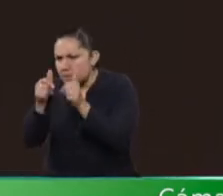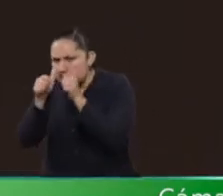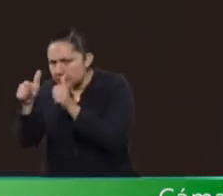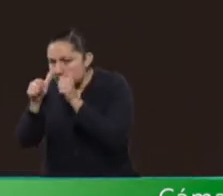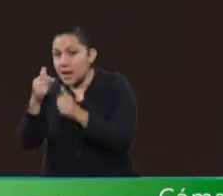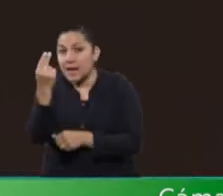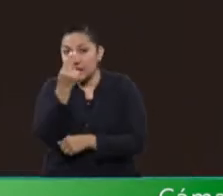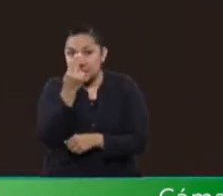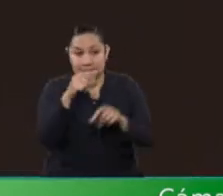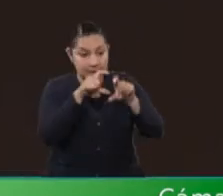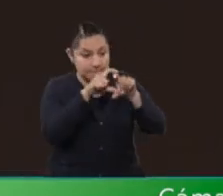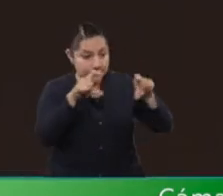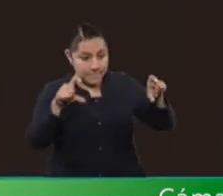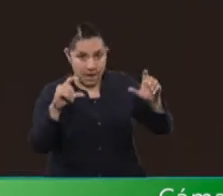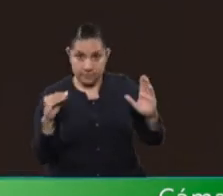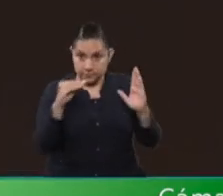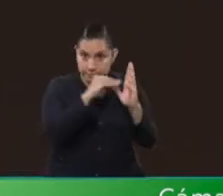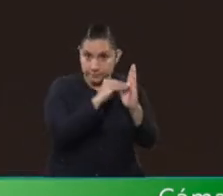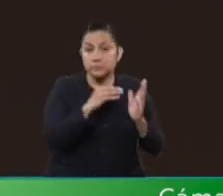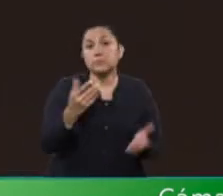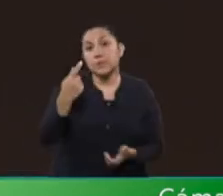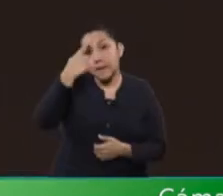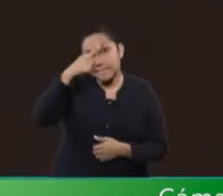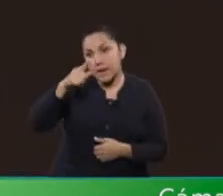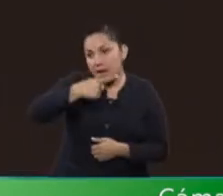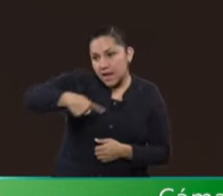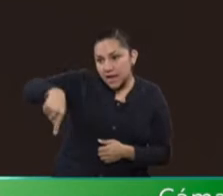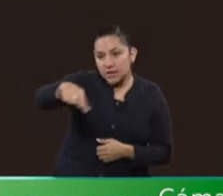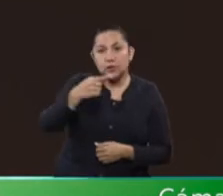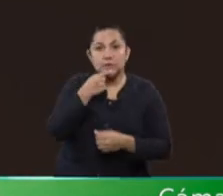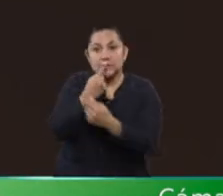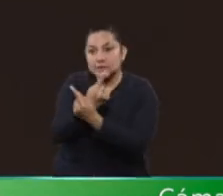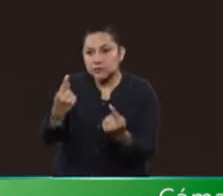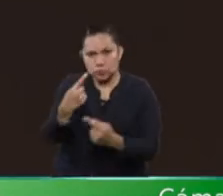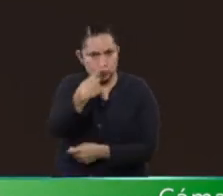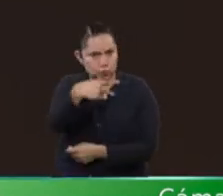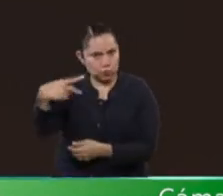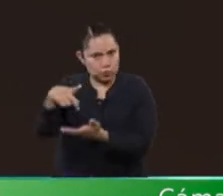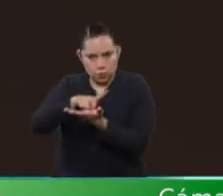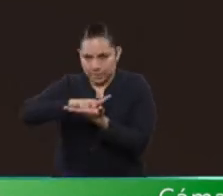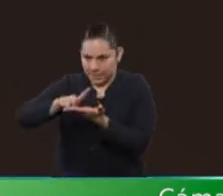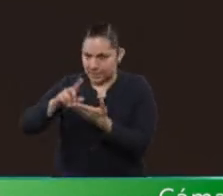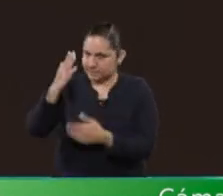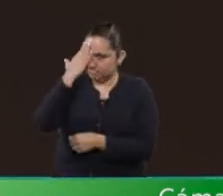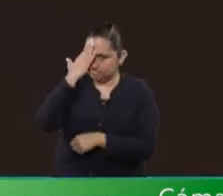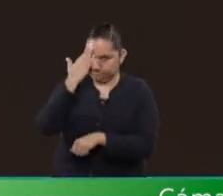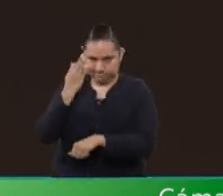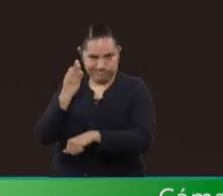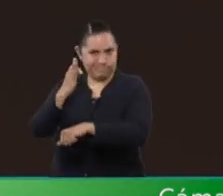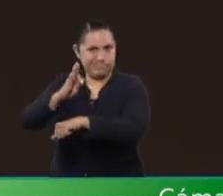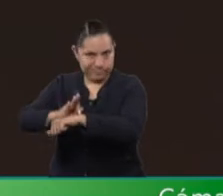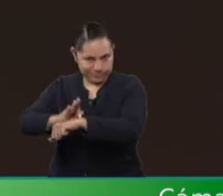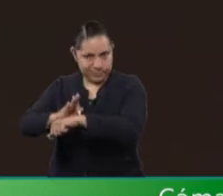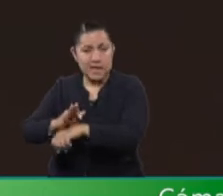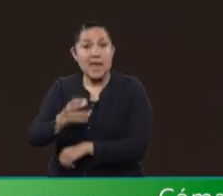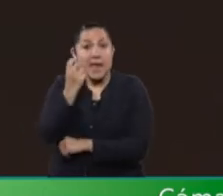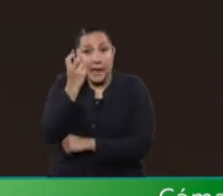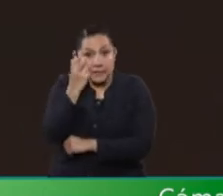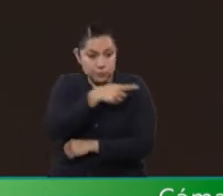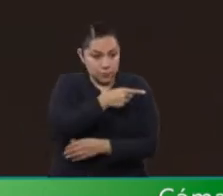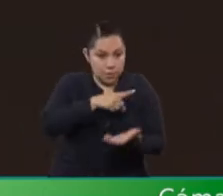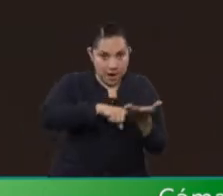de interés superior de la niñez y se les dé prioridad al solicitar este justo derecho que ahora nuestra Constitución